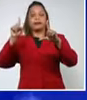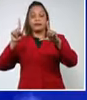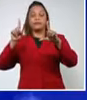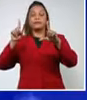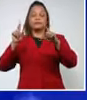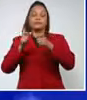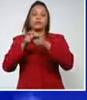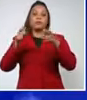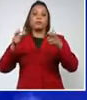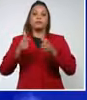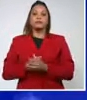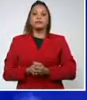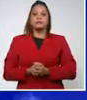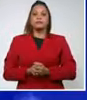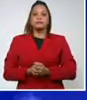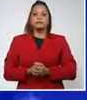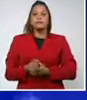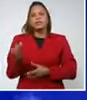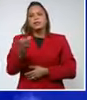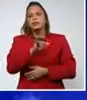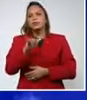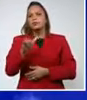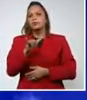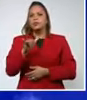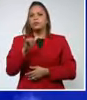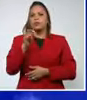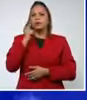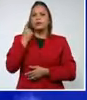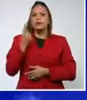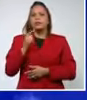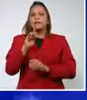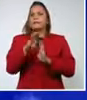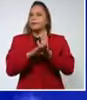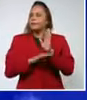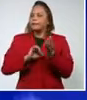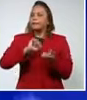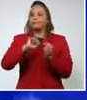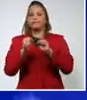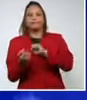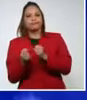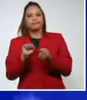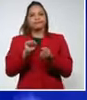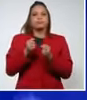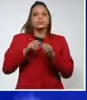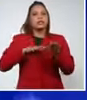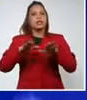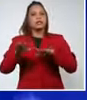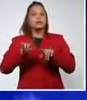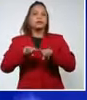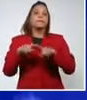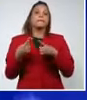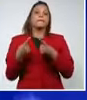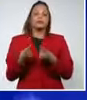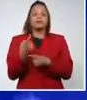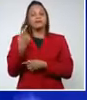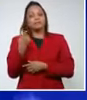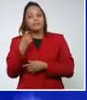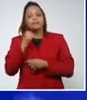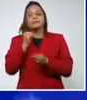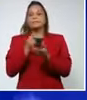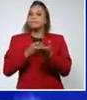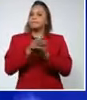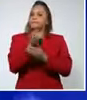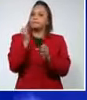de casos. También medidas de restricción, acciones, pero indiscutiblemente es